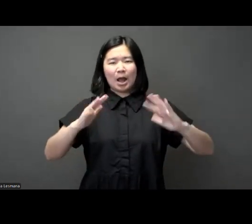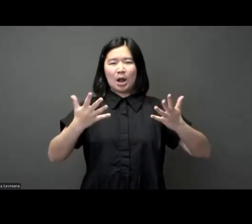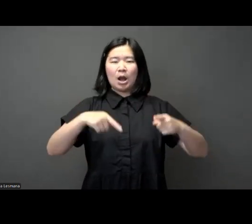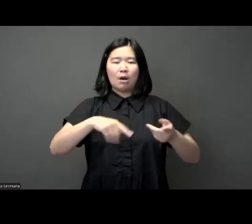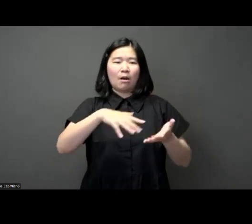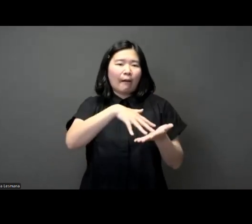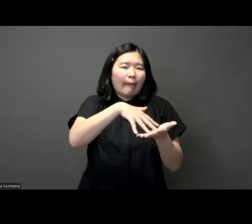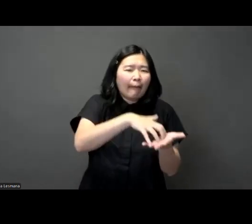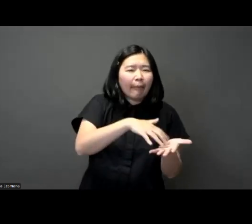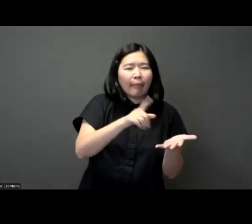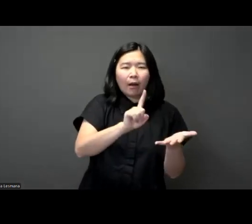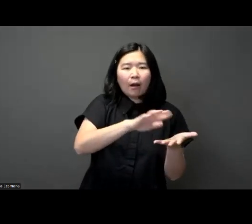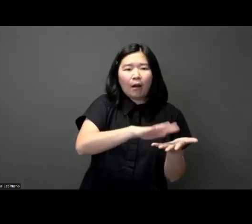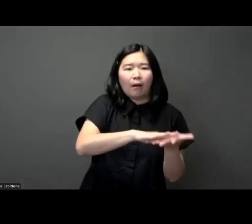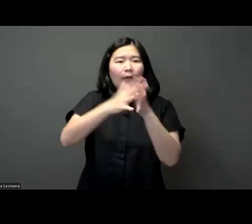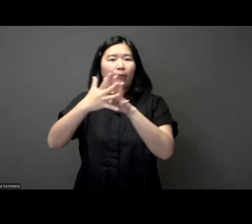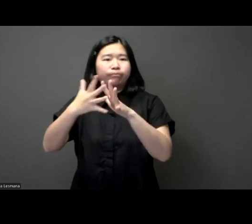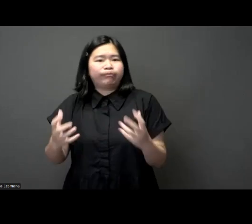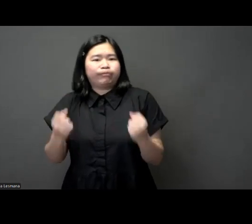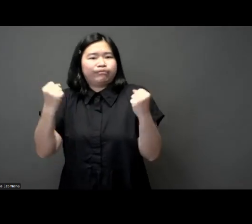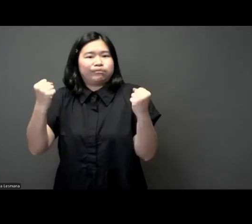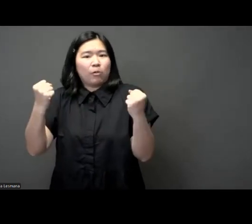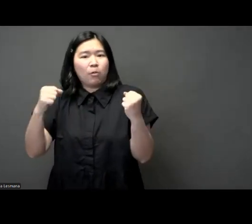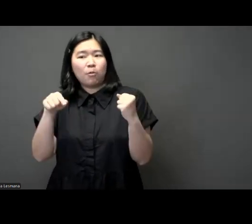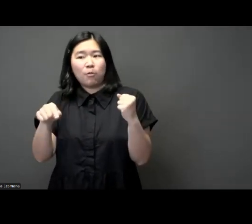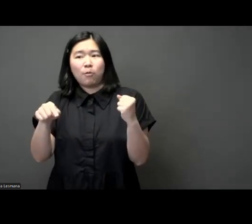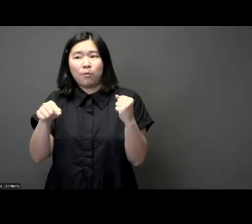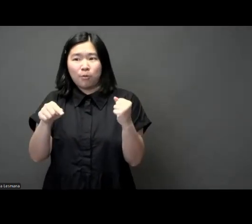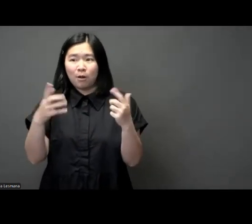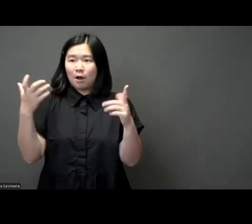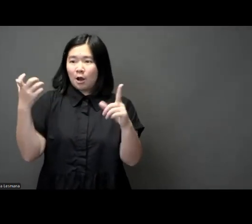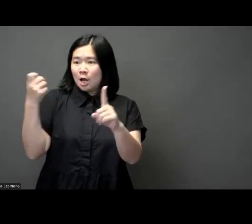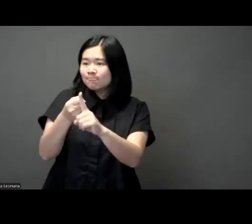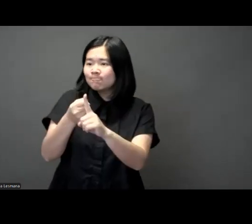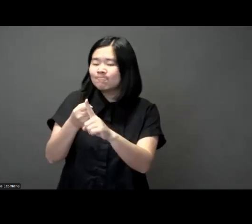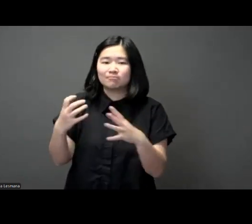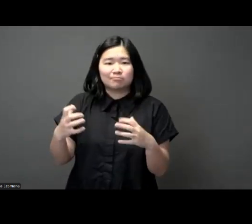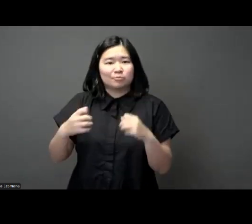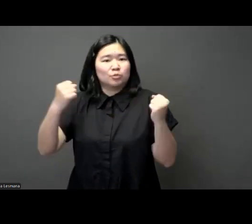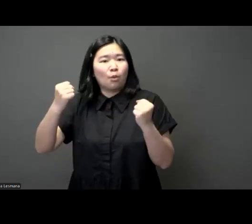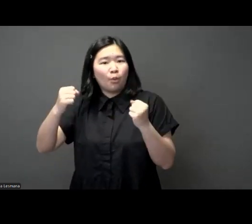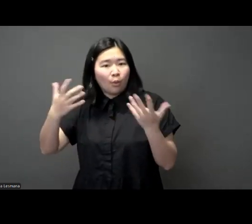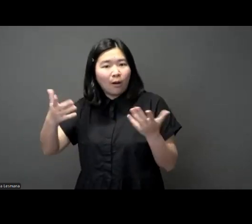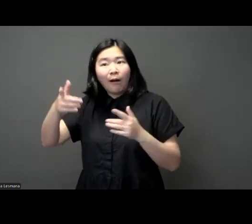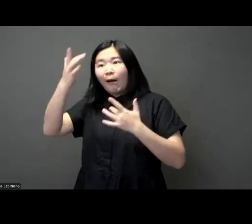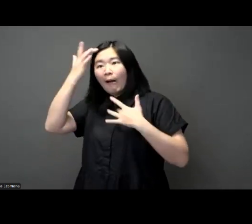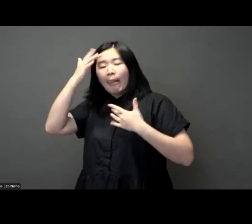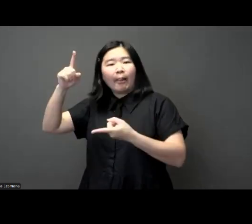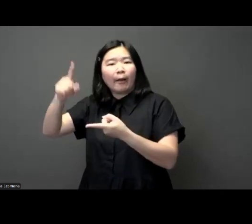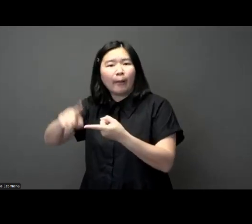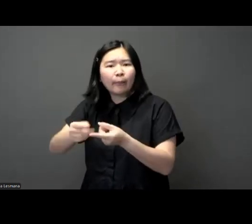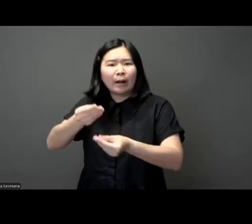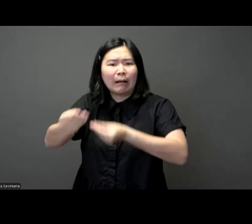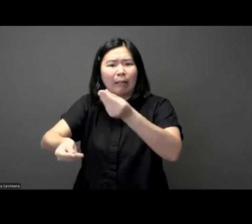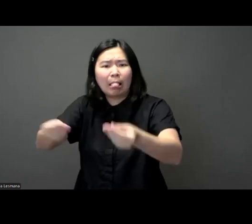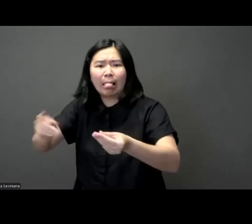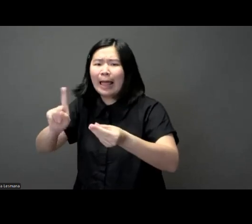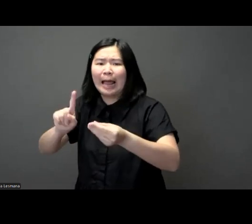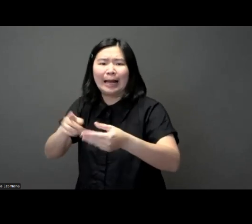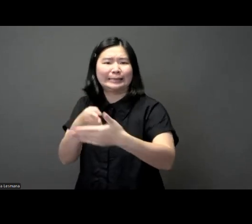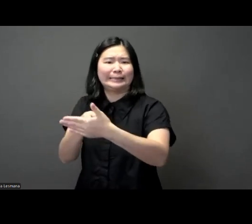y la respuesta a las enfermedades transmitibles. Así que este abordaje exhaustivo nos permite a nosotros